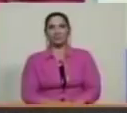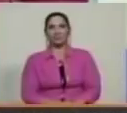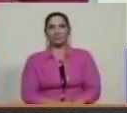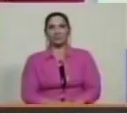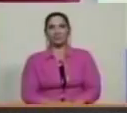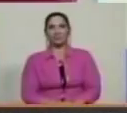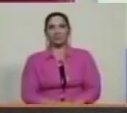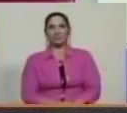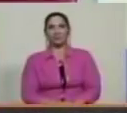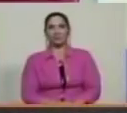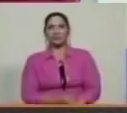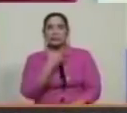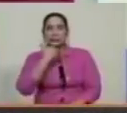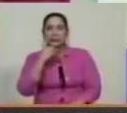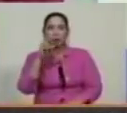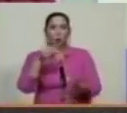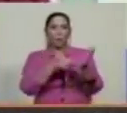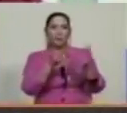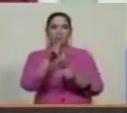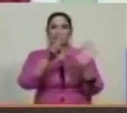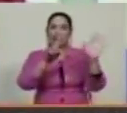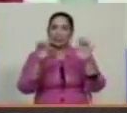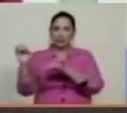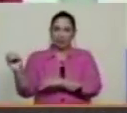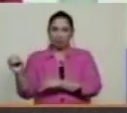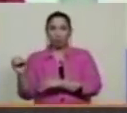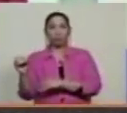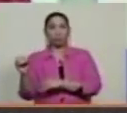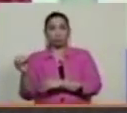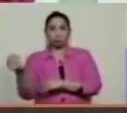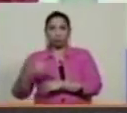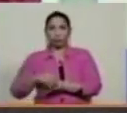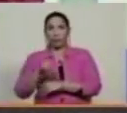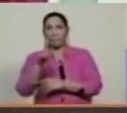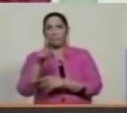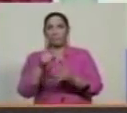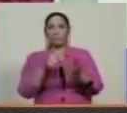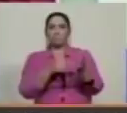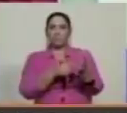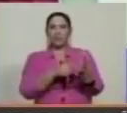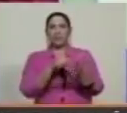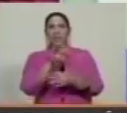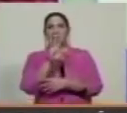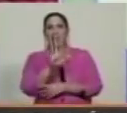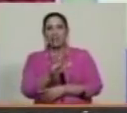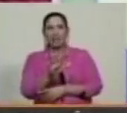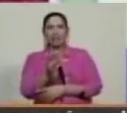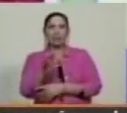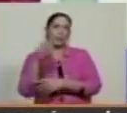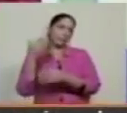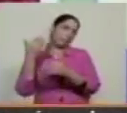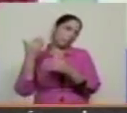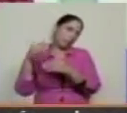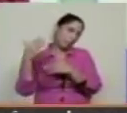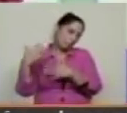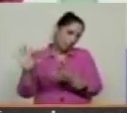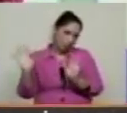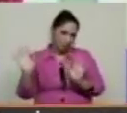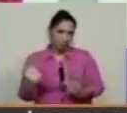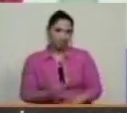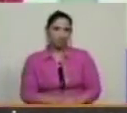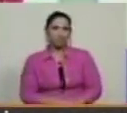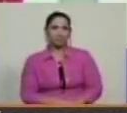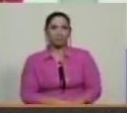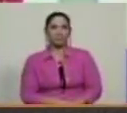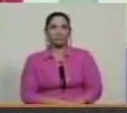Va para 2.600 ya. O sea, 2.500 y pico, pero pico de garza, pico largo. Pico largo.